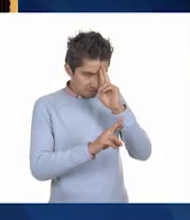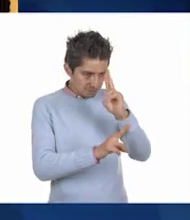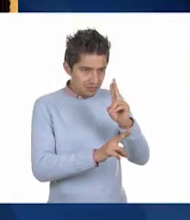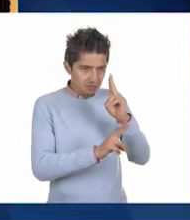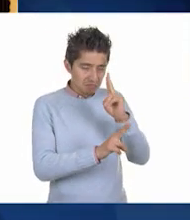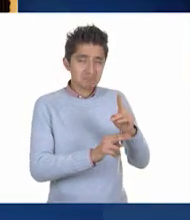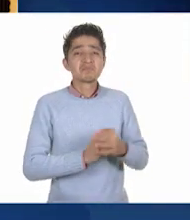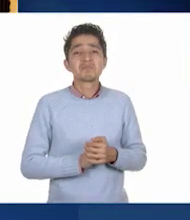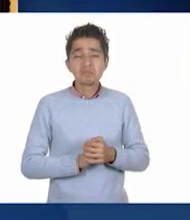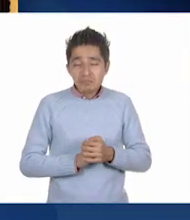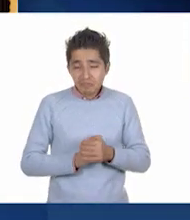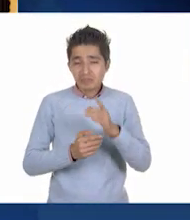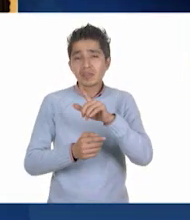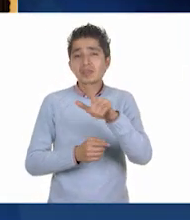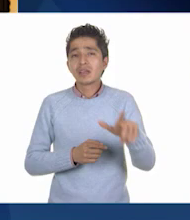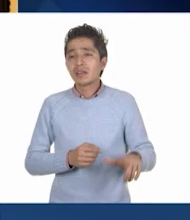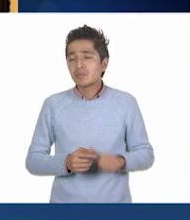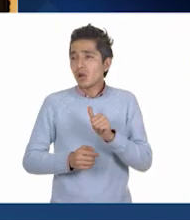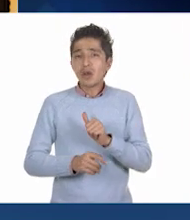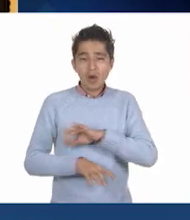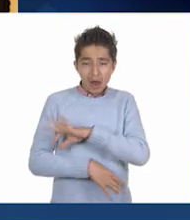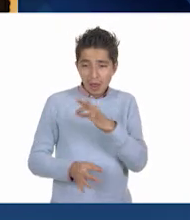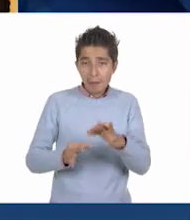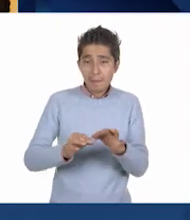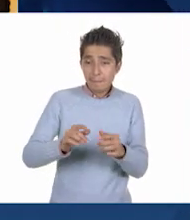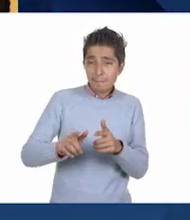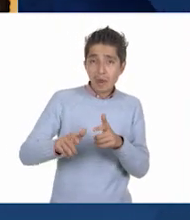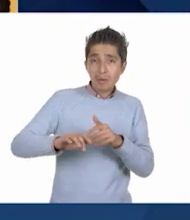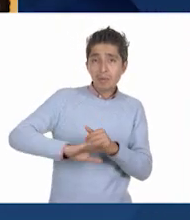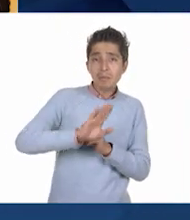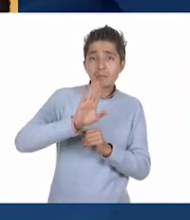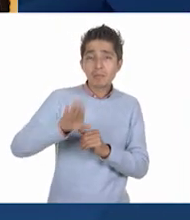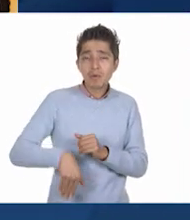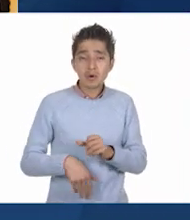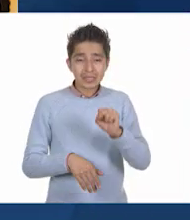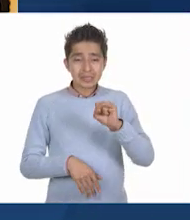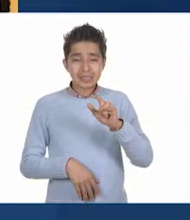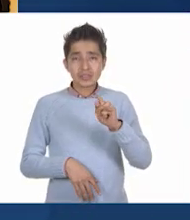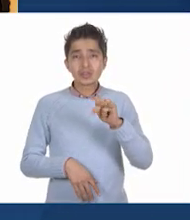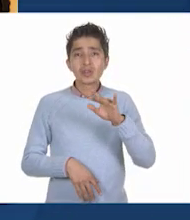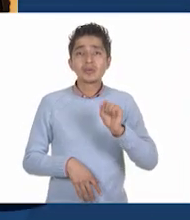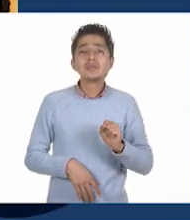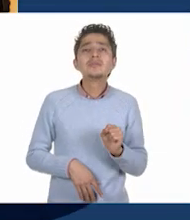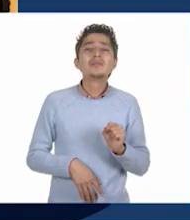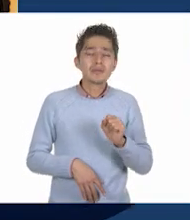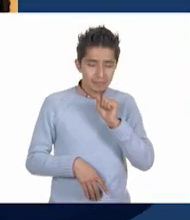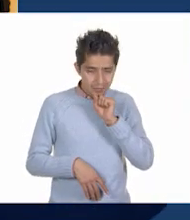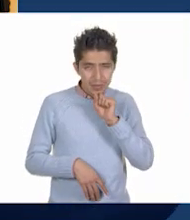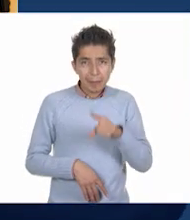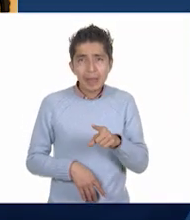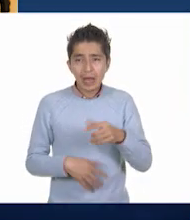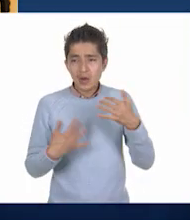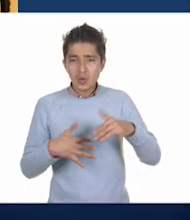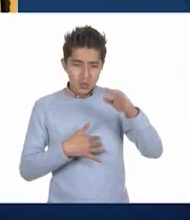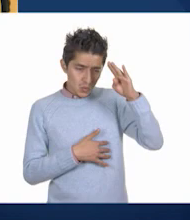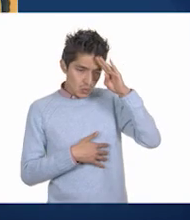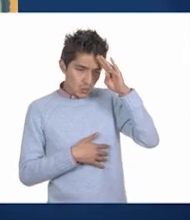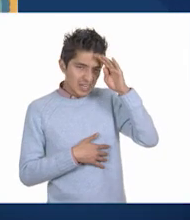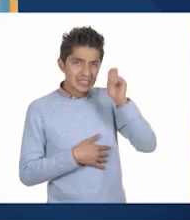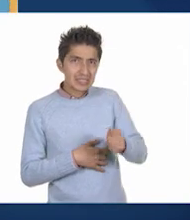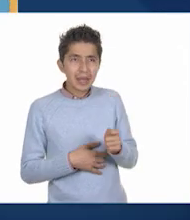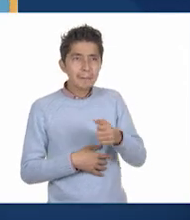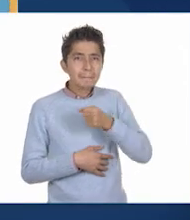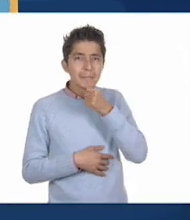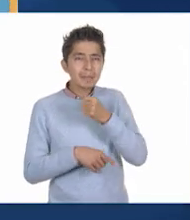después, cuando consumado el asesinato del hombrecito, sin embargo tan grande que se atrevió a ponerle el cascabel al viejo